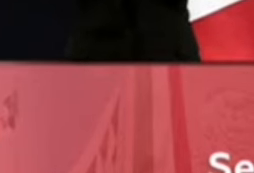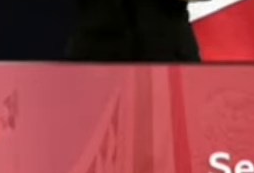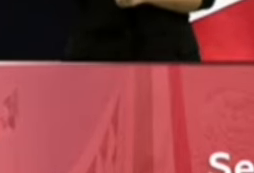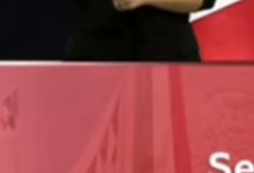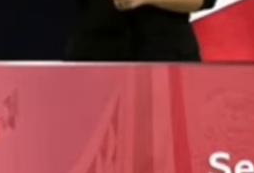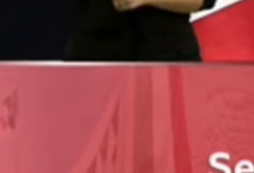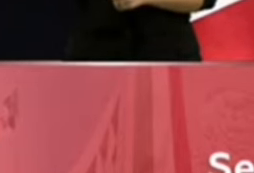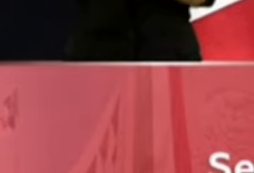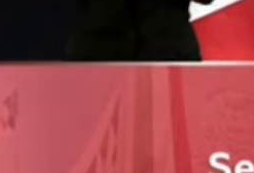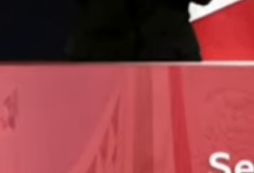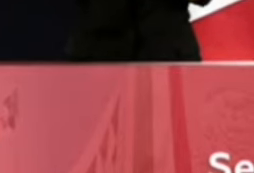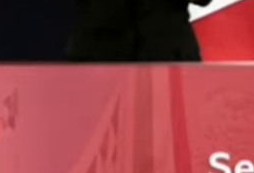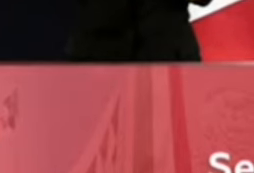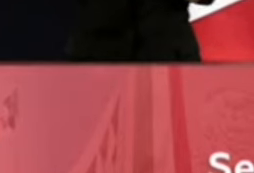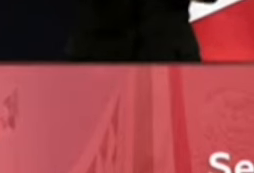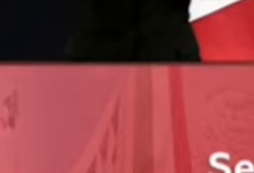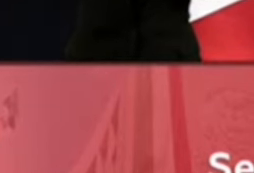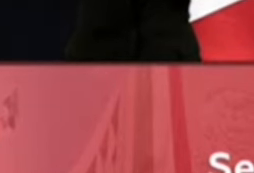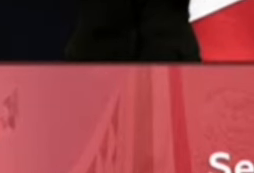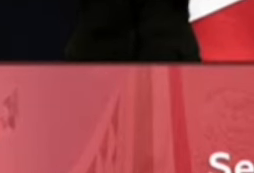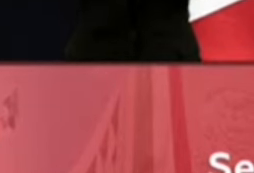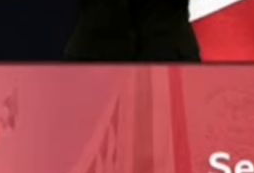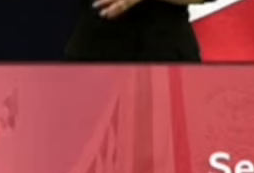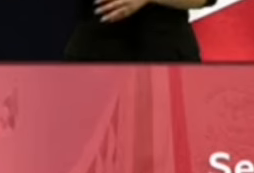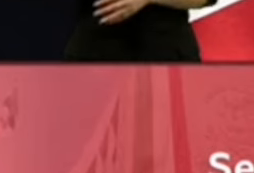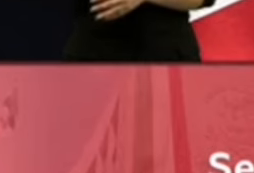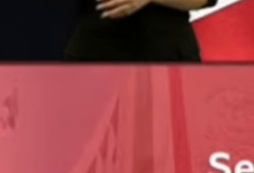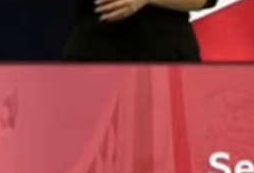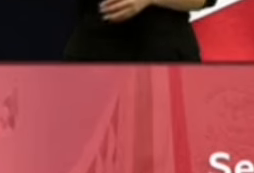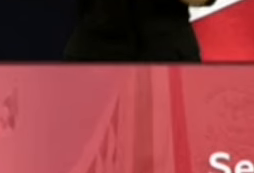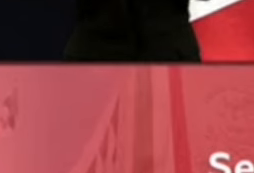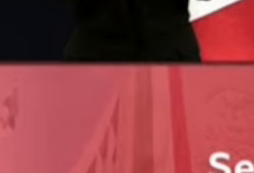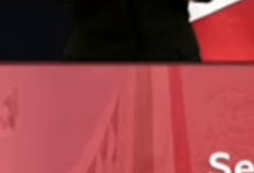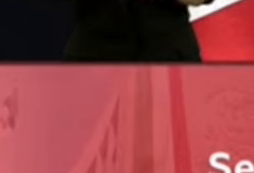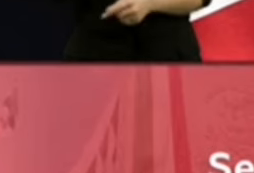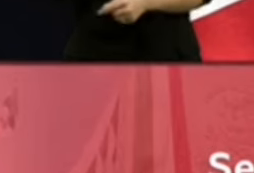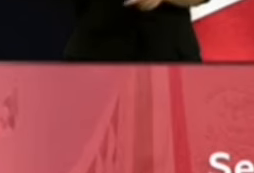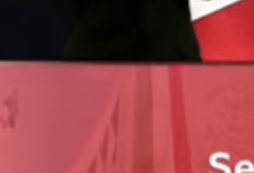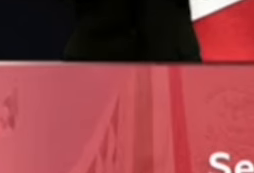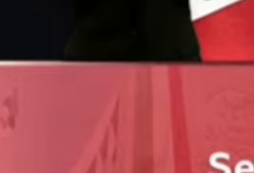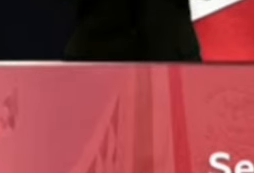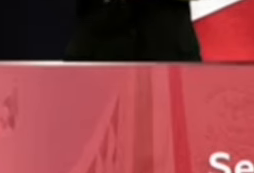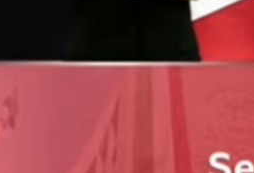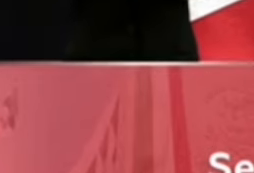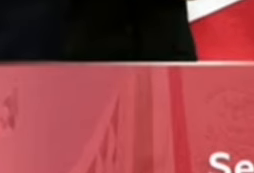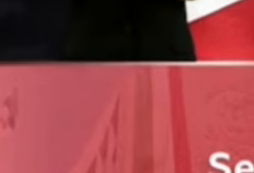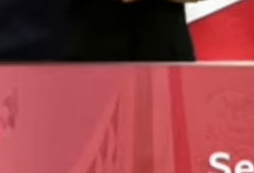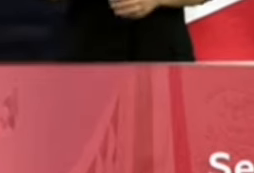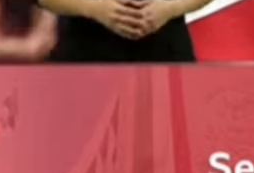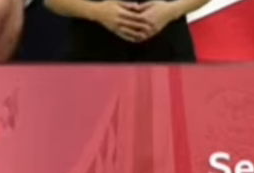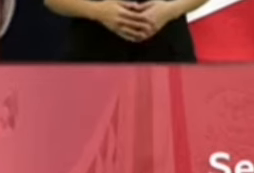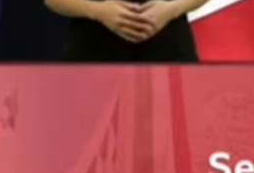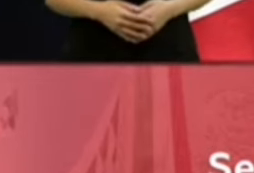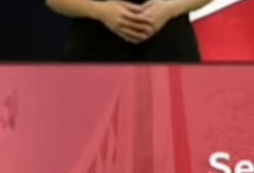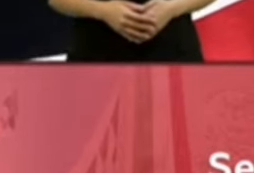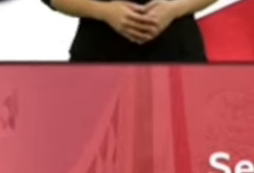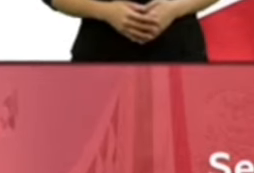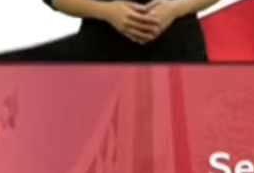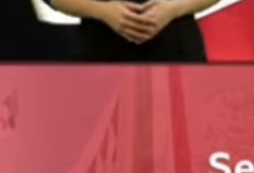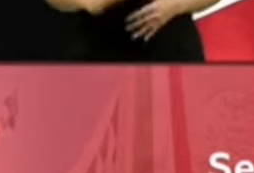fueron absolutamente solidarios. Y quiero cerrar este comentario diciendo que más allá